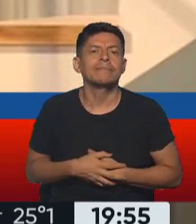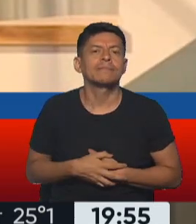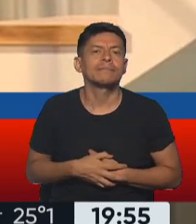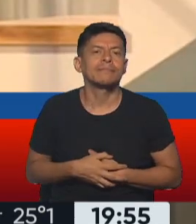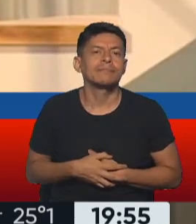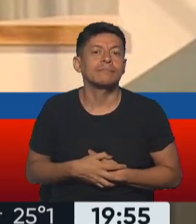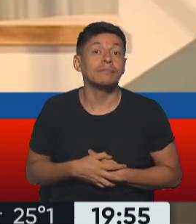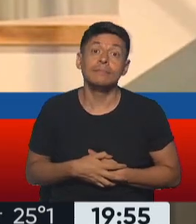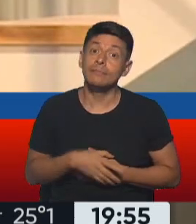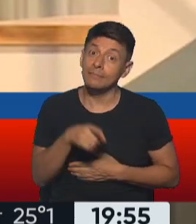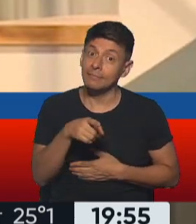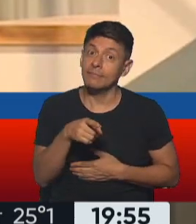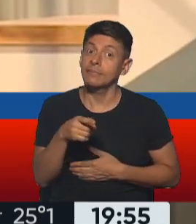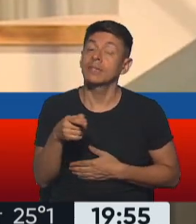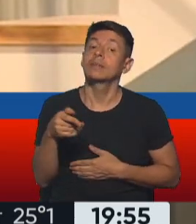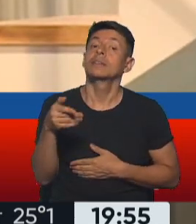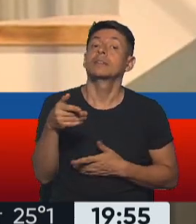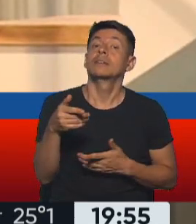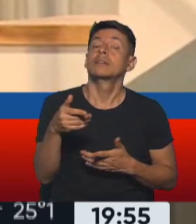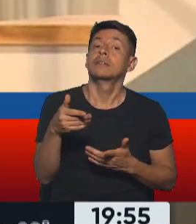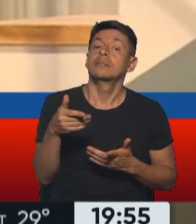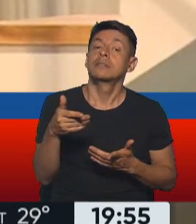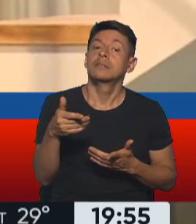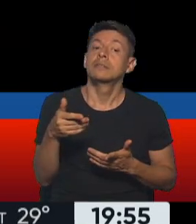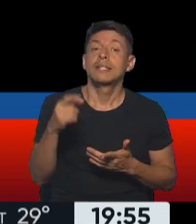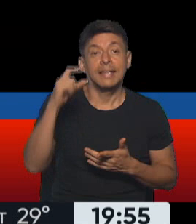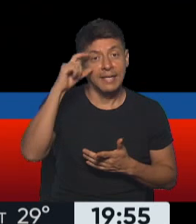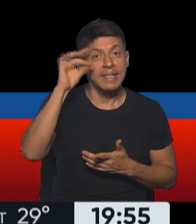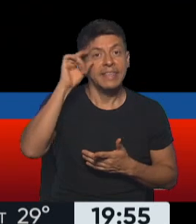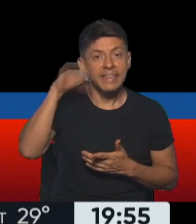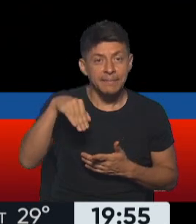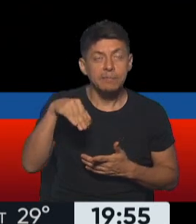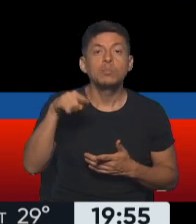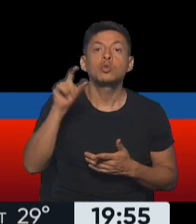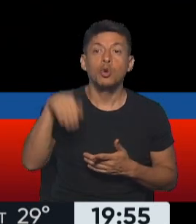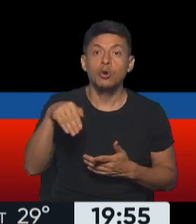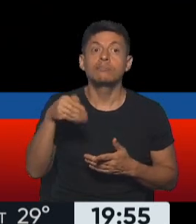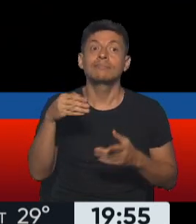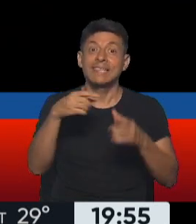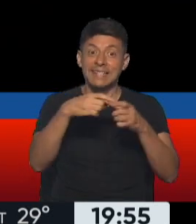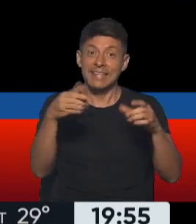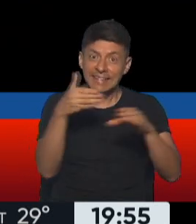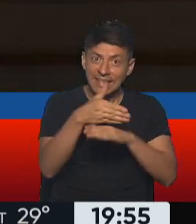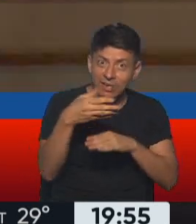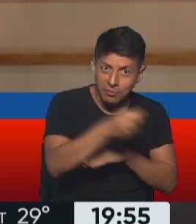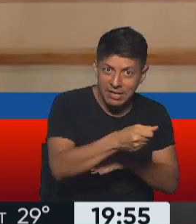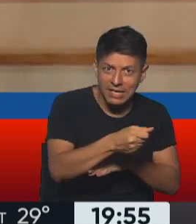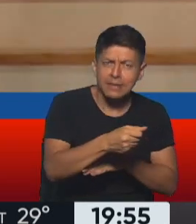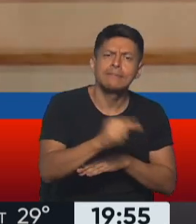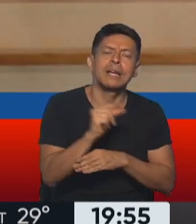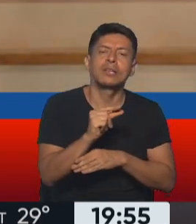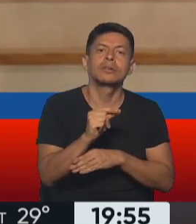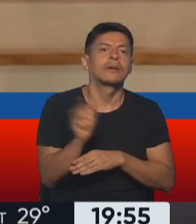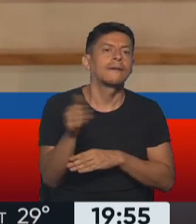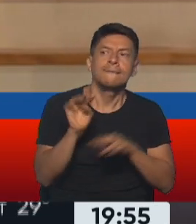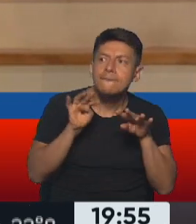Tienen que venir porque además hay precios accesibles, tienen que meterse en edem.com, ahí se pueden comprar sus entradas con anticipación para ver acá adelante, porque todos mueren por ver a Pedro y